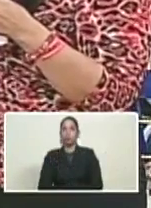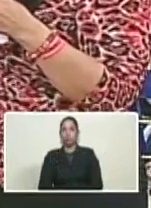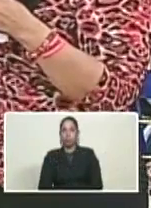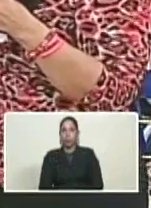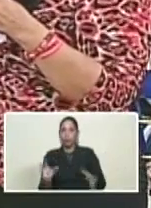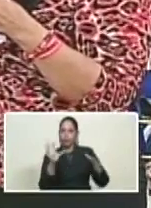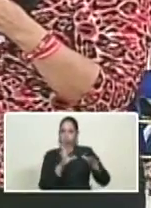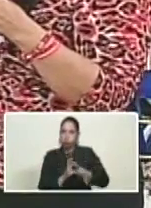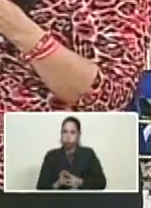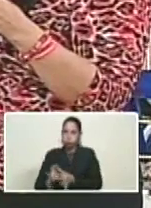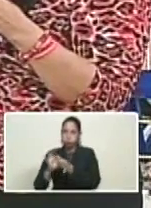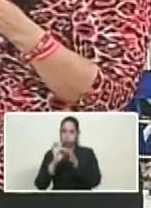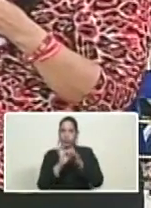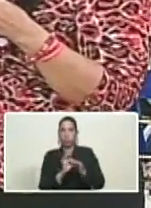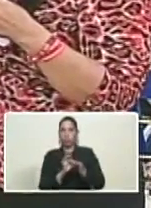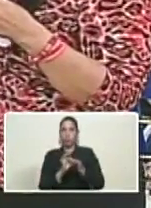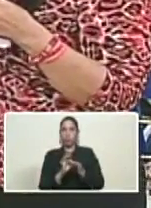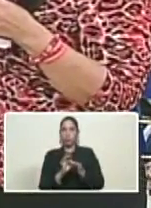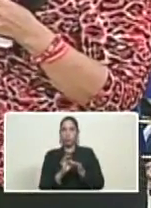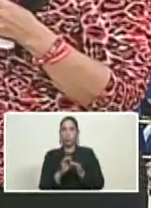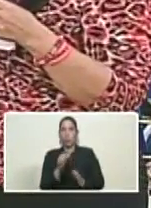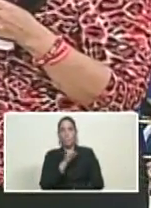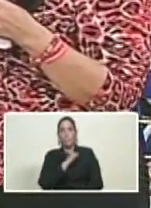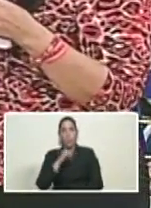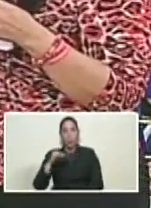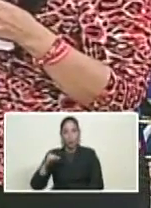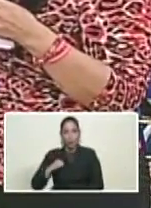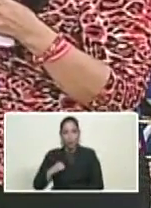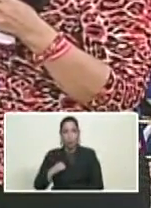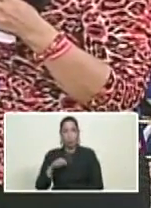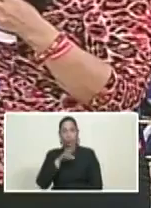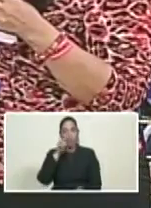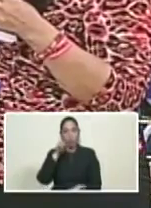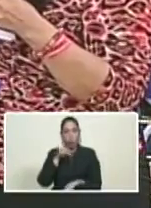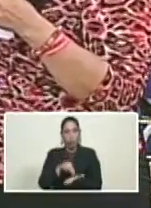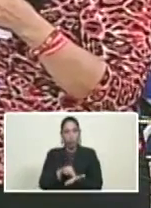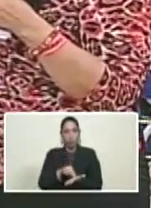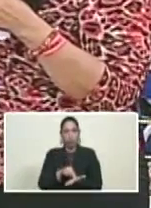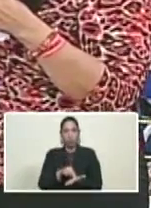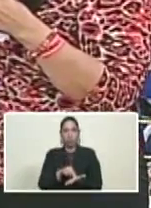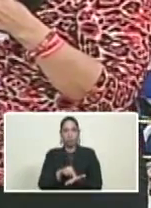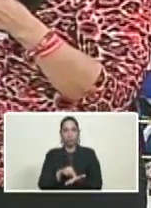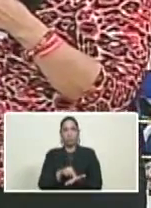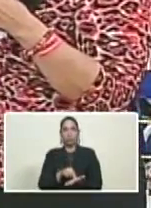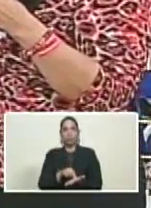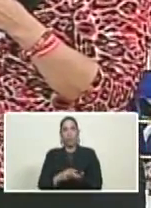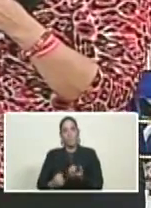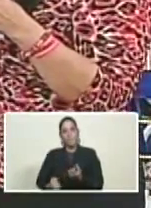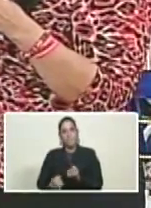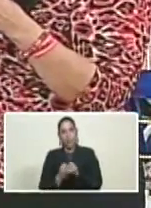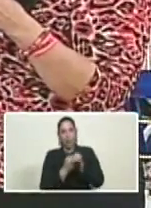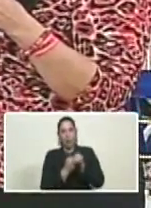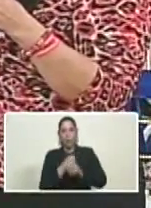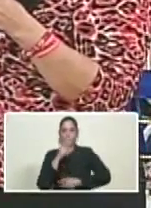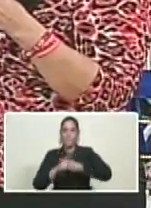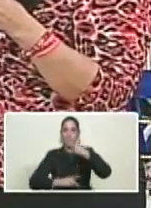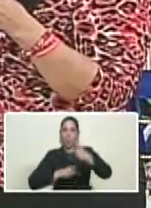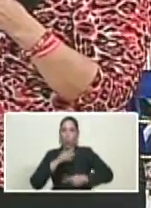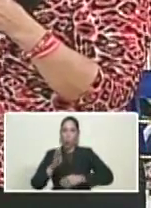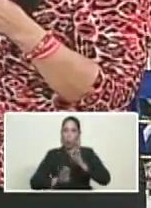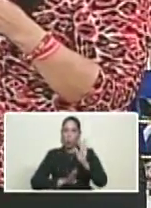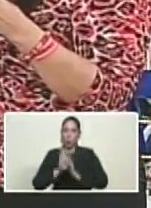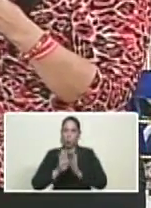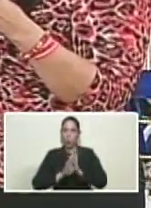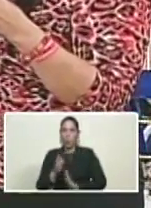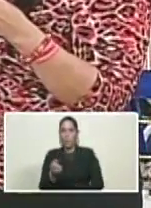estratégicas en el sector privado nacionalista, por supuesto, y con base en la producción de